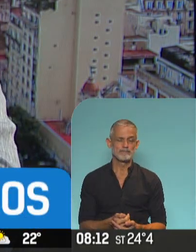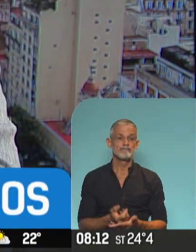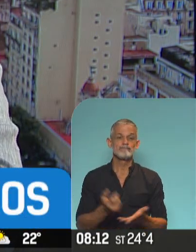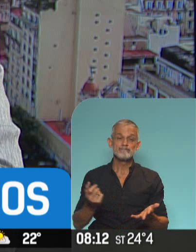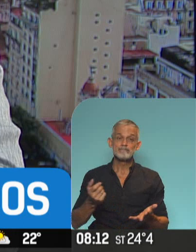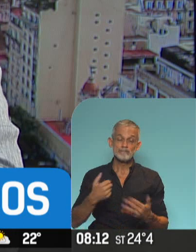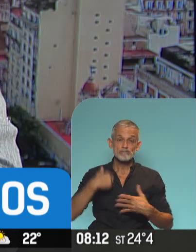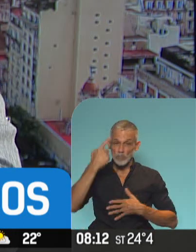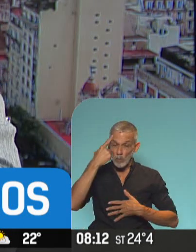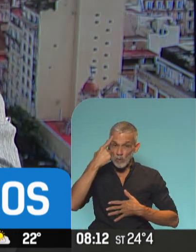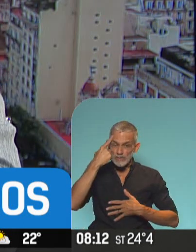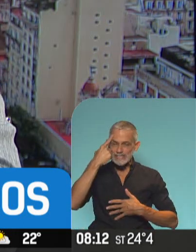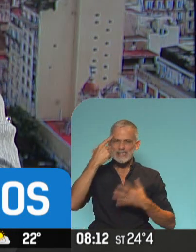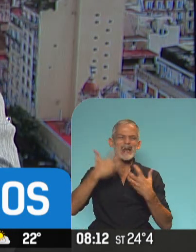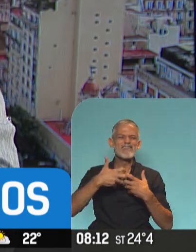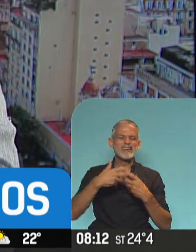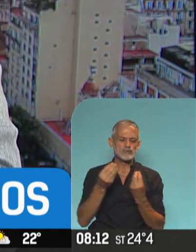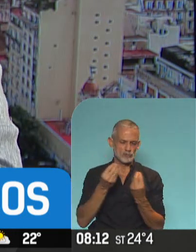la reflexión que me merece es la siguiente.